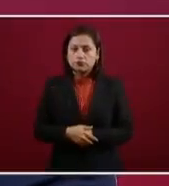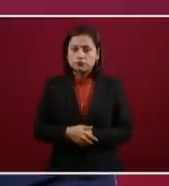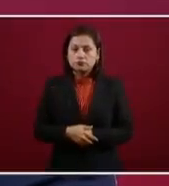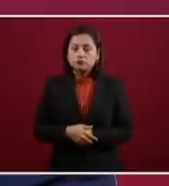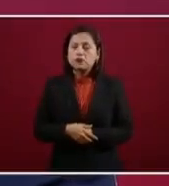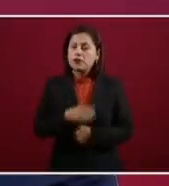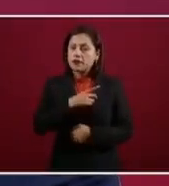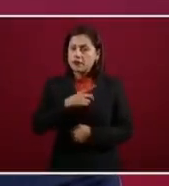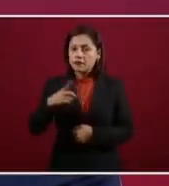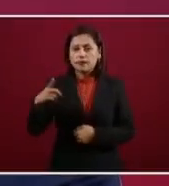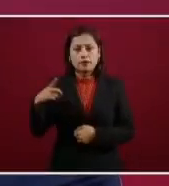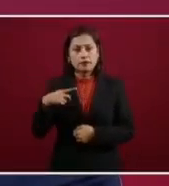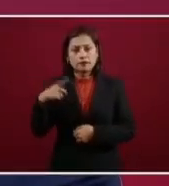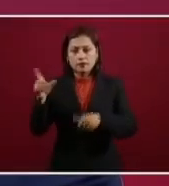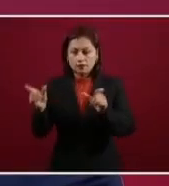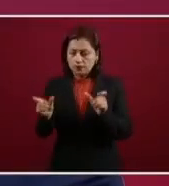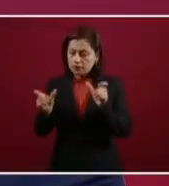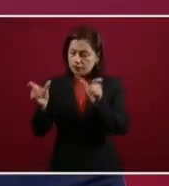proteja